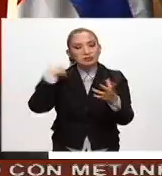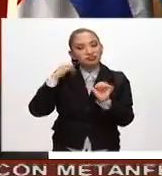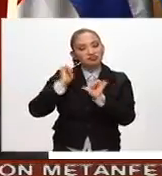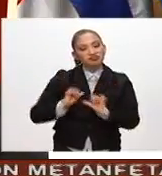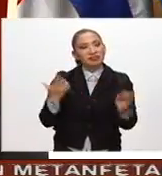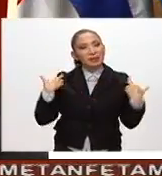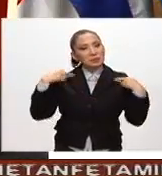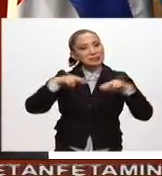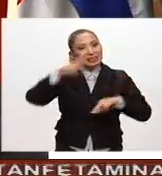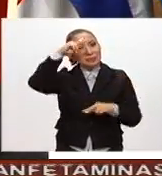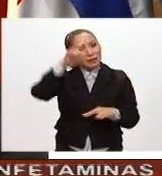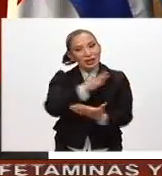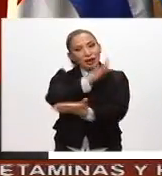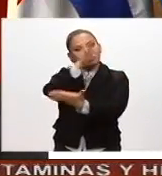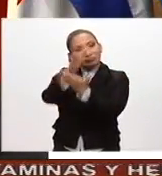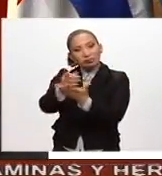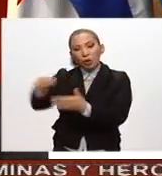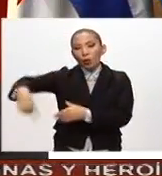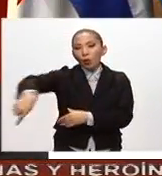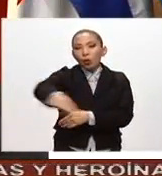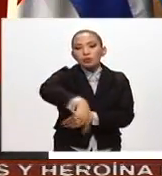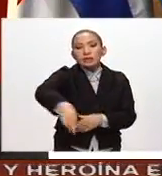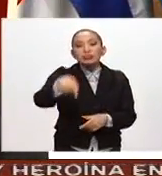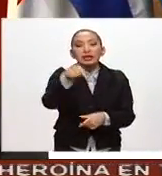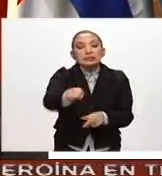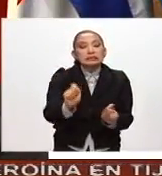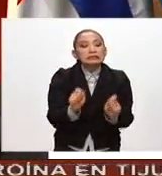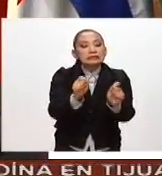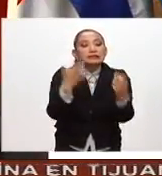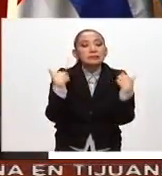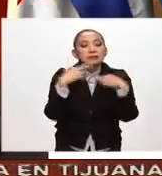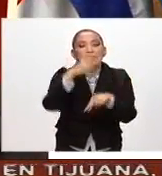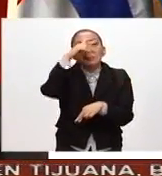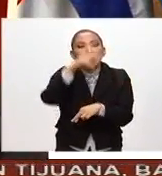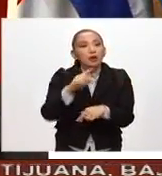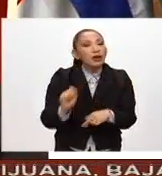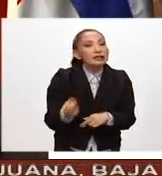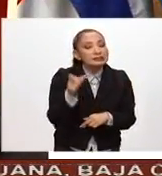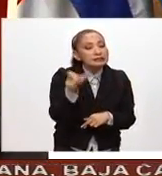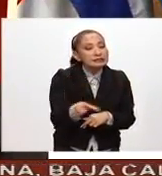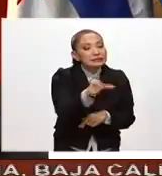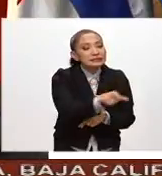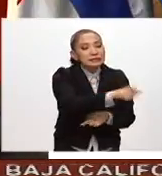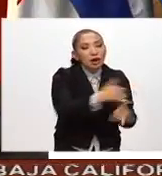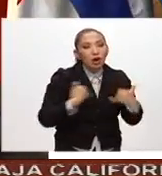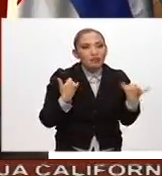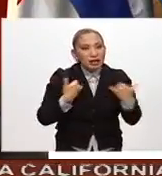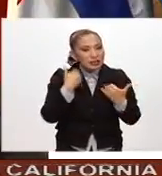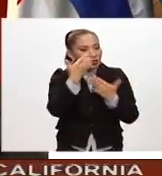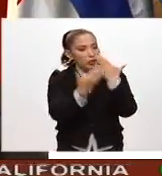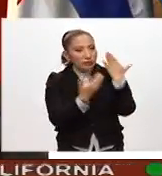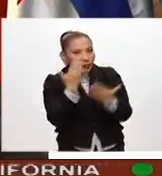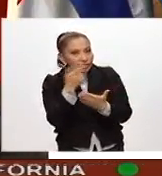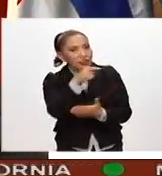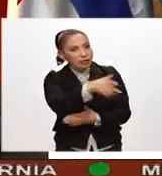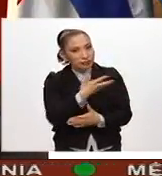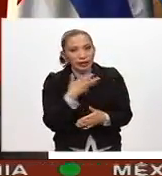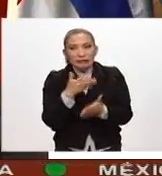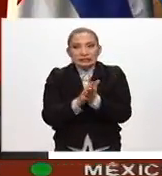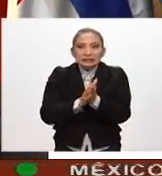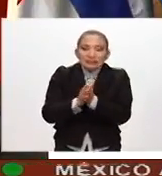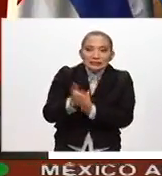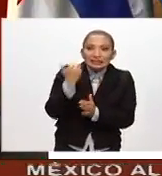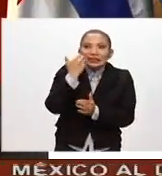embajadores de México. Ustedes van a estar representando a México, a jóvenes estudiantes que tienen las